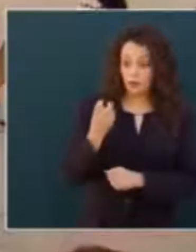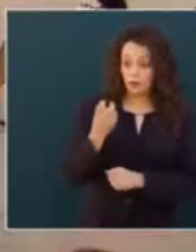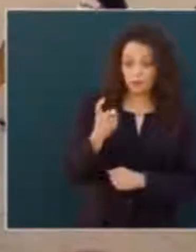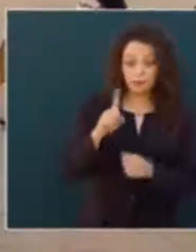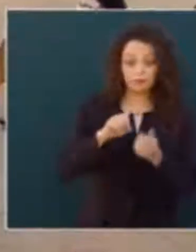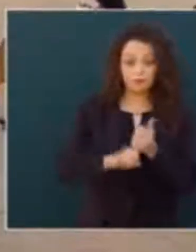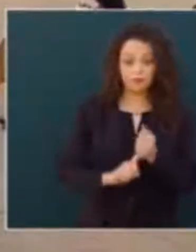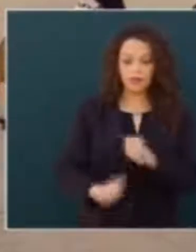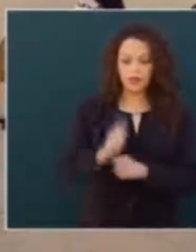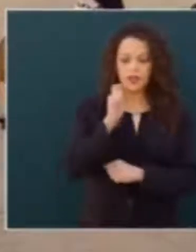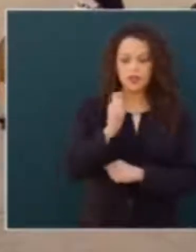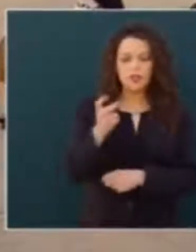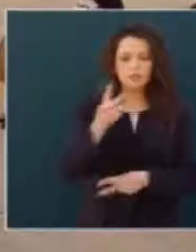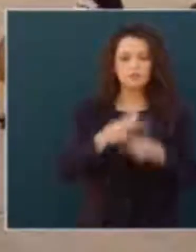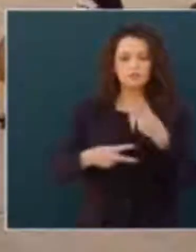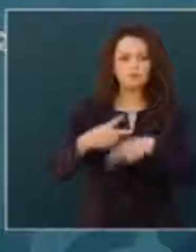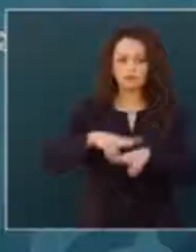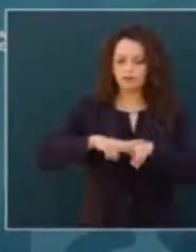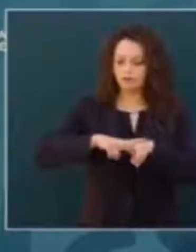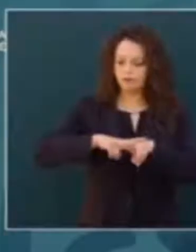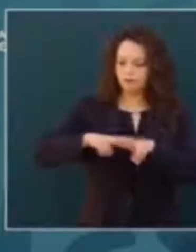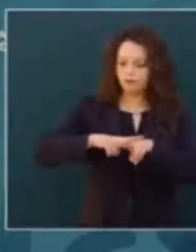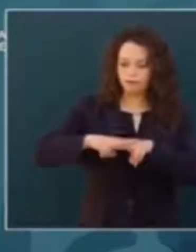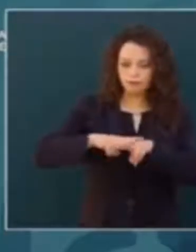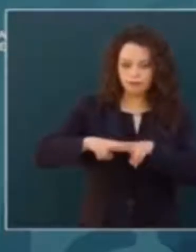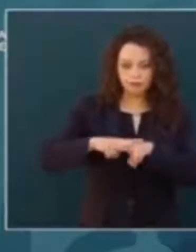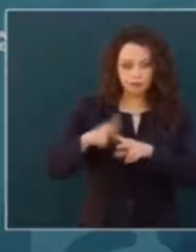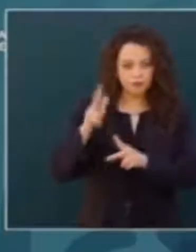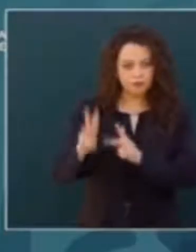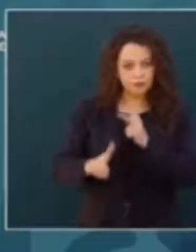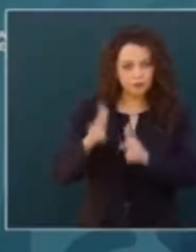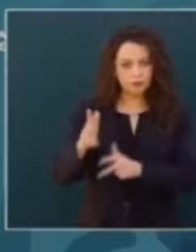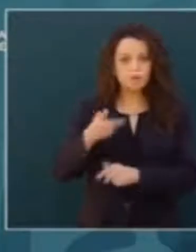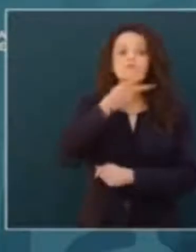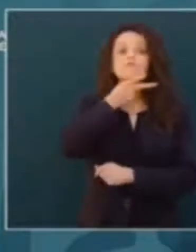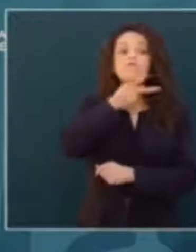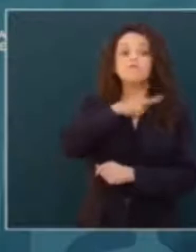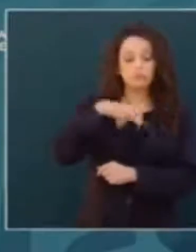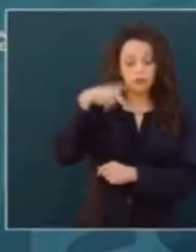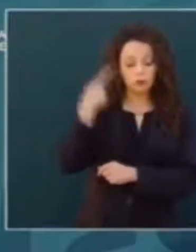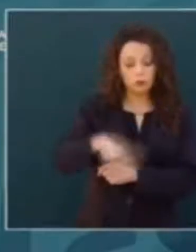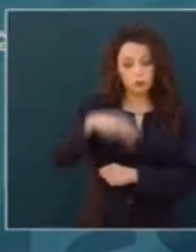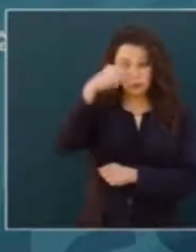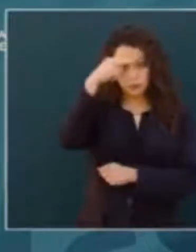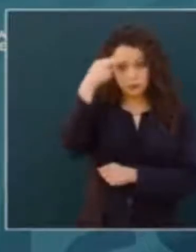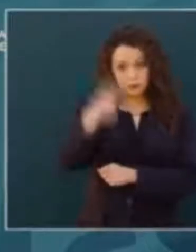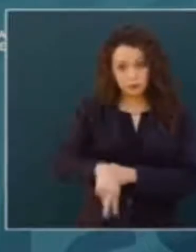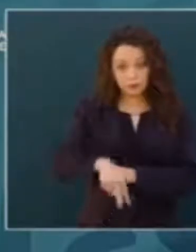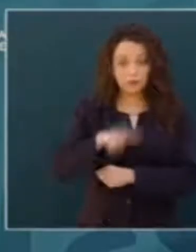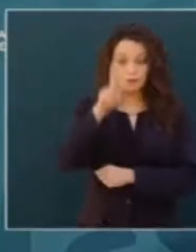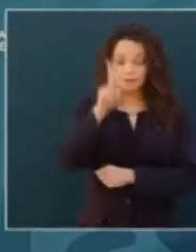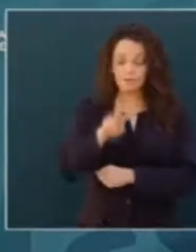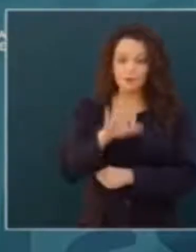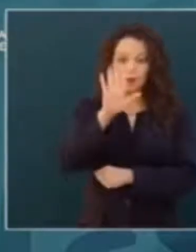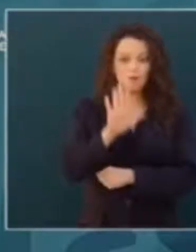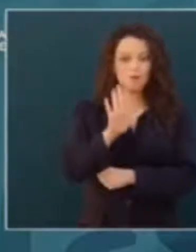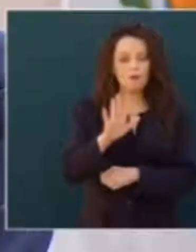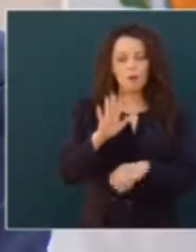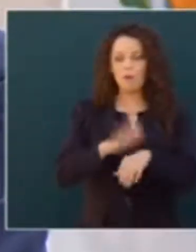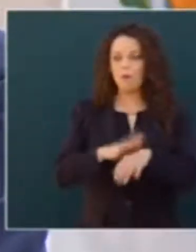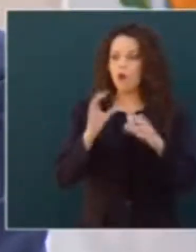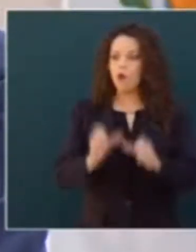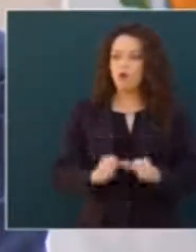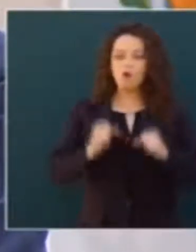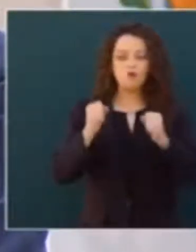los ferrocarriles y de la industria petrolera representan hazañas dobles, por